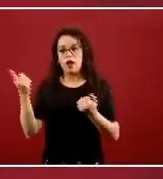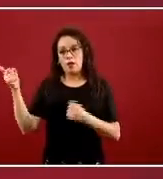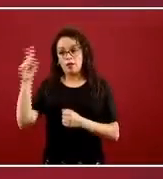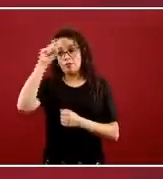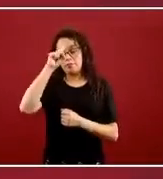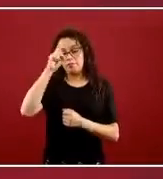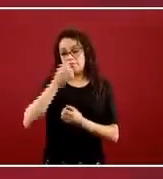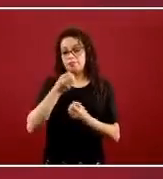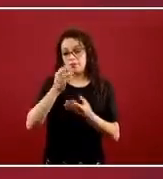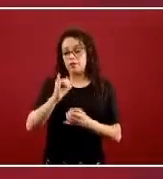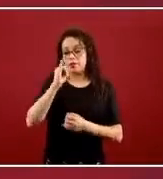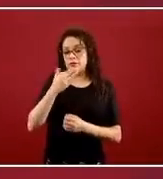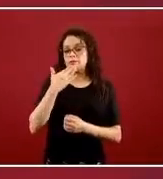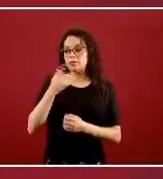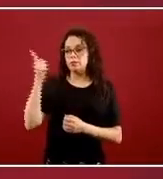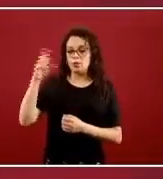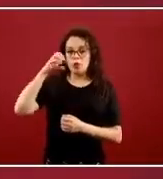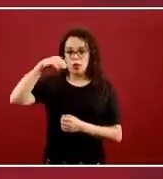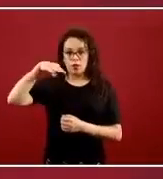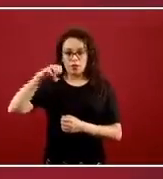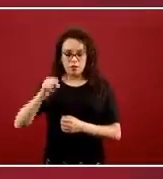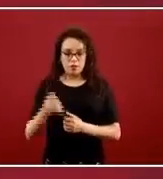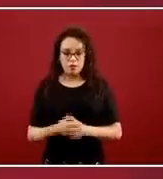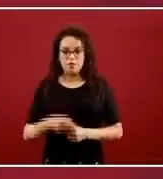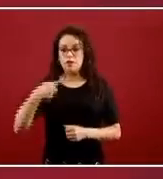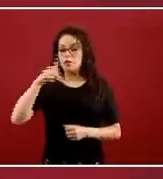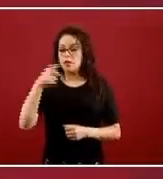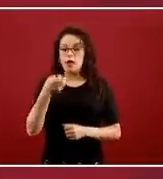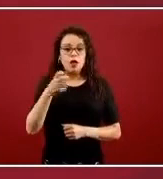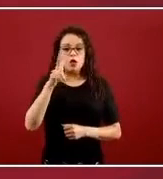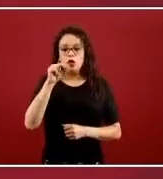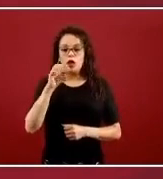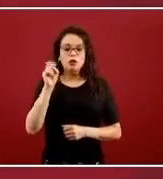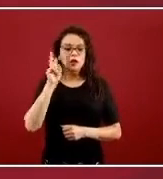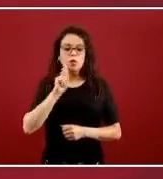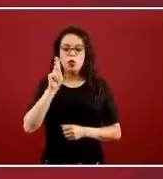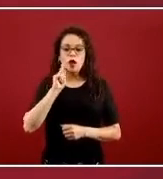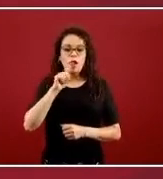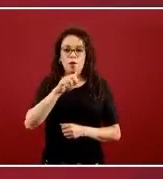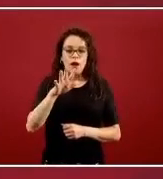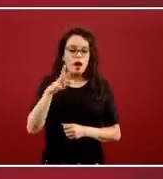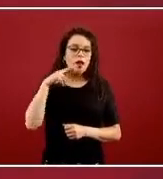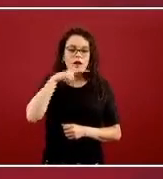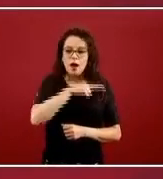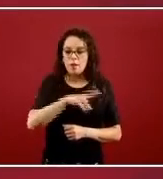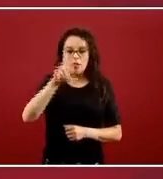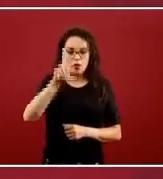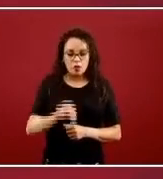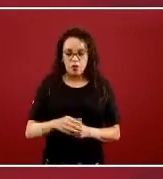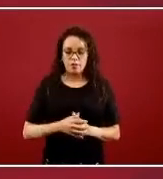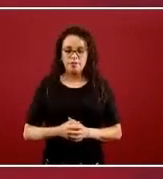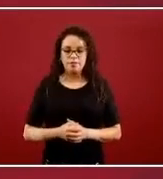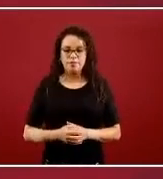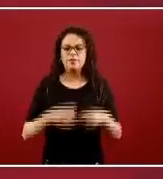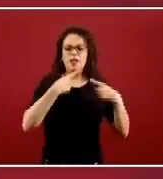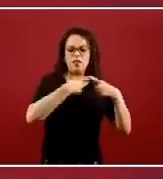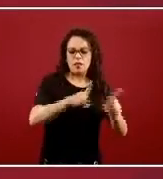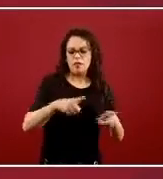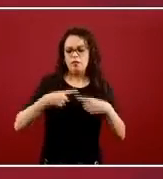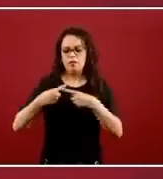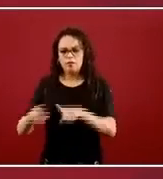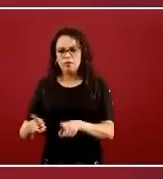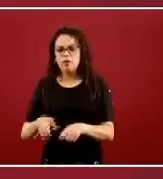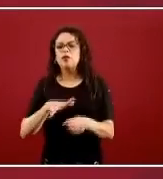No es una prueba rápida. Termino explicando, es un tecnicismo, en qué se diferencia una prueba rápida de la prueba de reacción en cadena